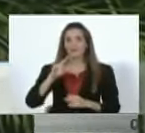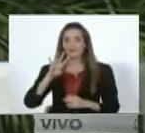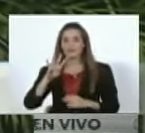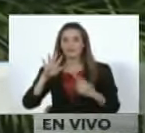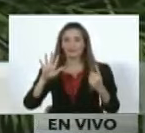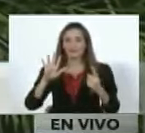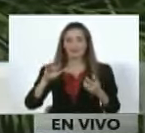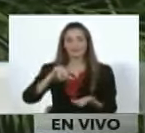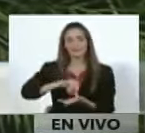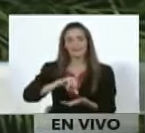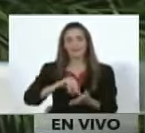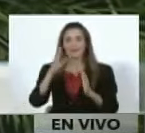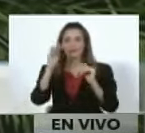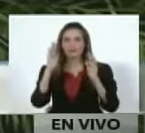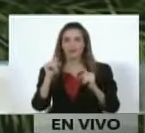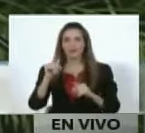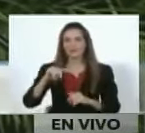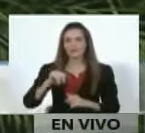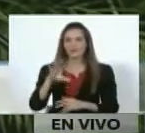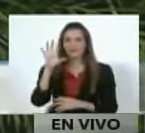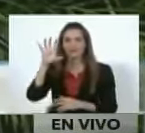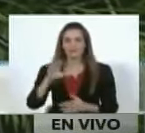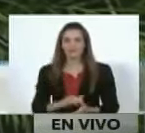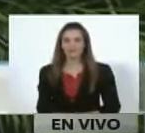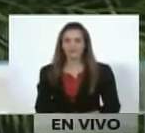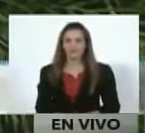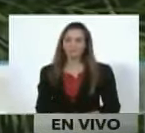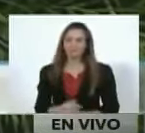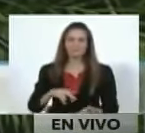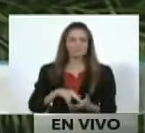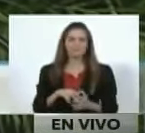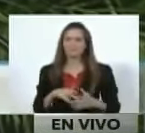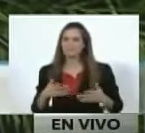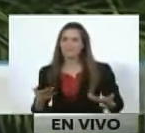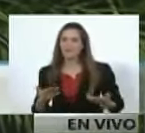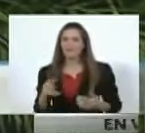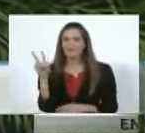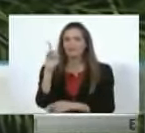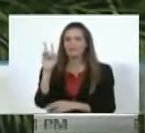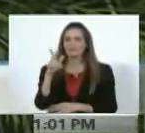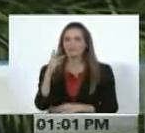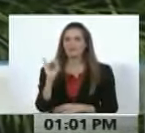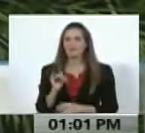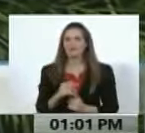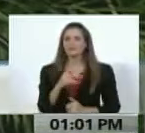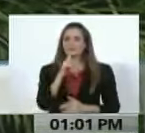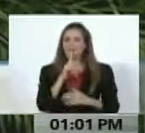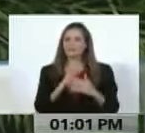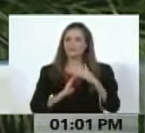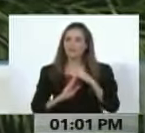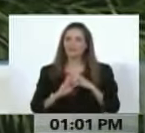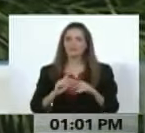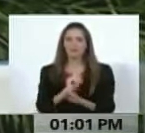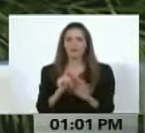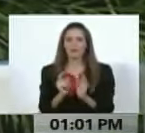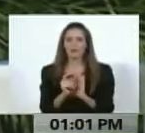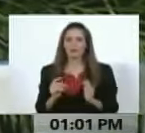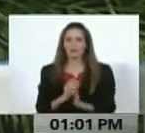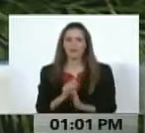5.346 centros asistenciales en este país. Quiere decir que Venezuela estaba en un silencio absoluto de